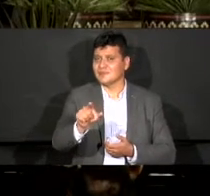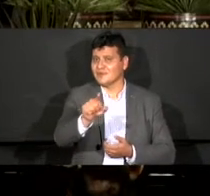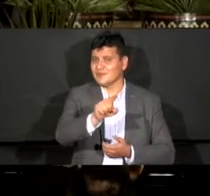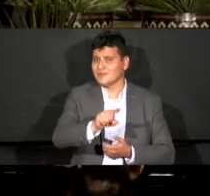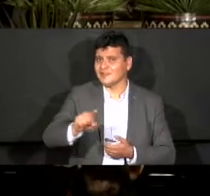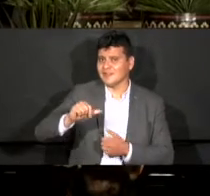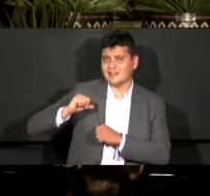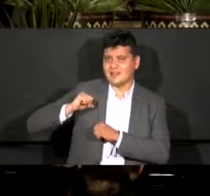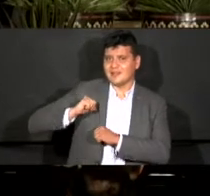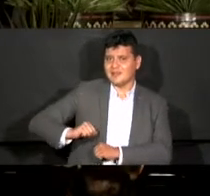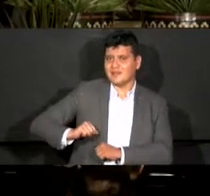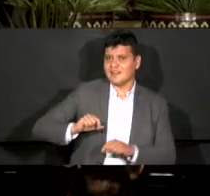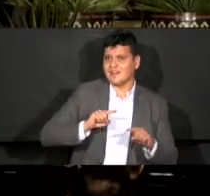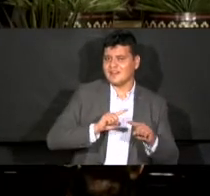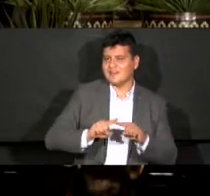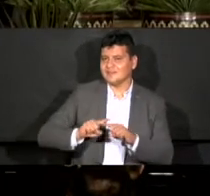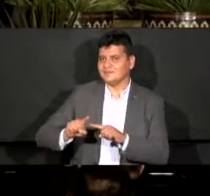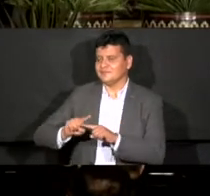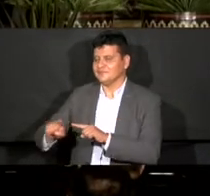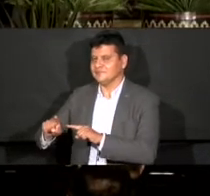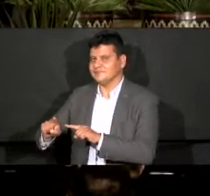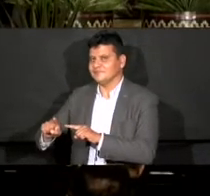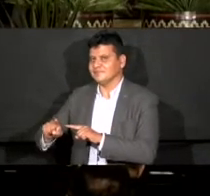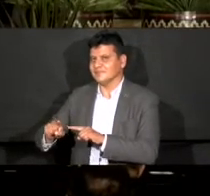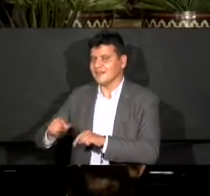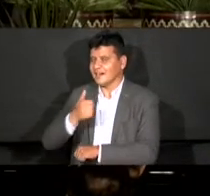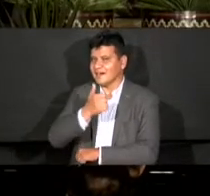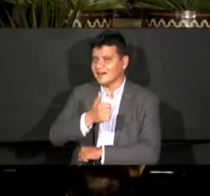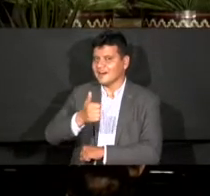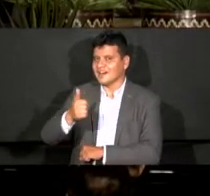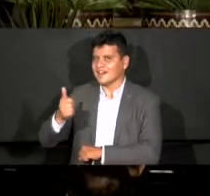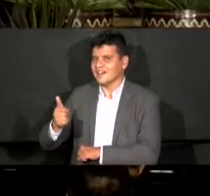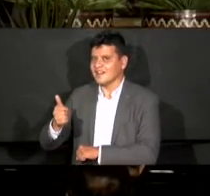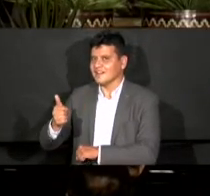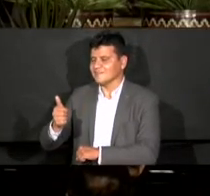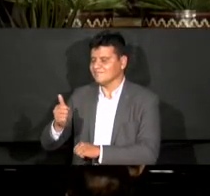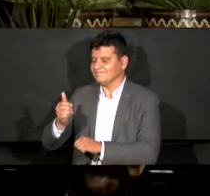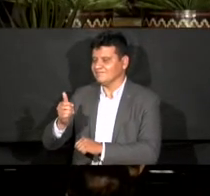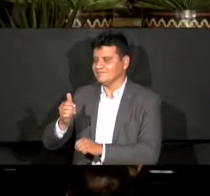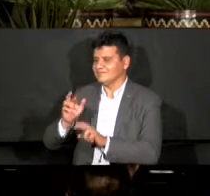y demás personas que nos honraron con su presencia.